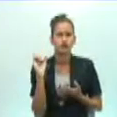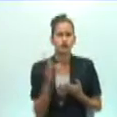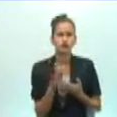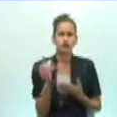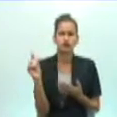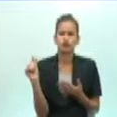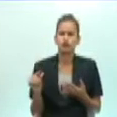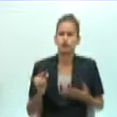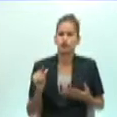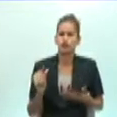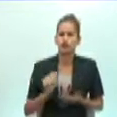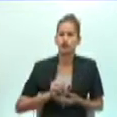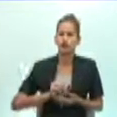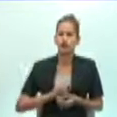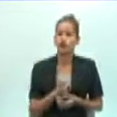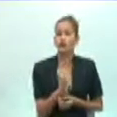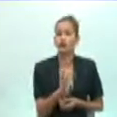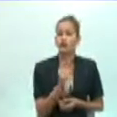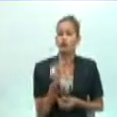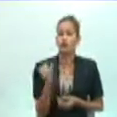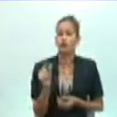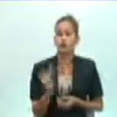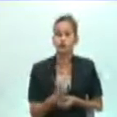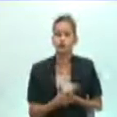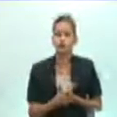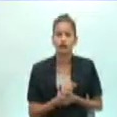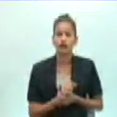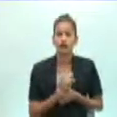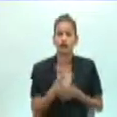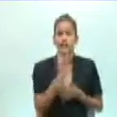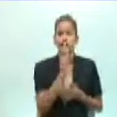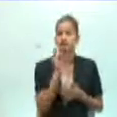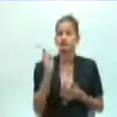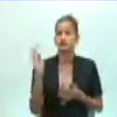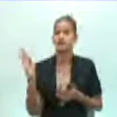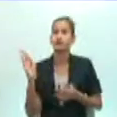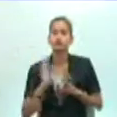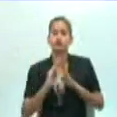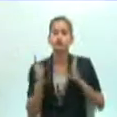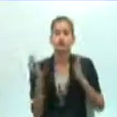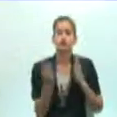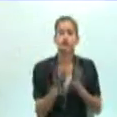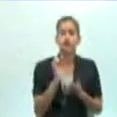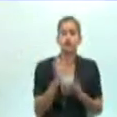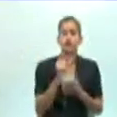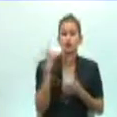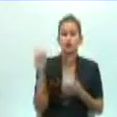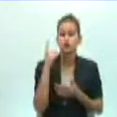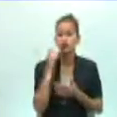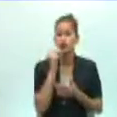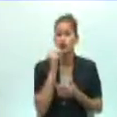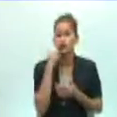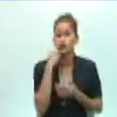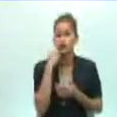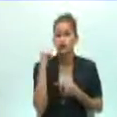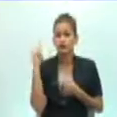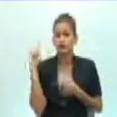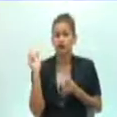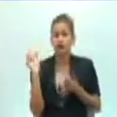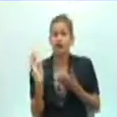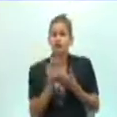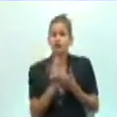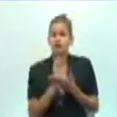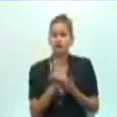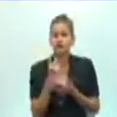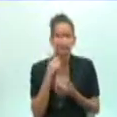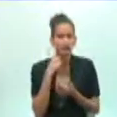que en las bibliotecas de todas las escuelas aparece este folleto donde pueden buscar los cambios que